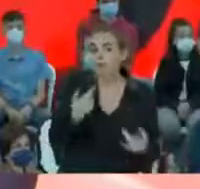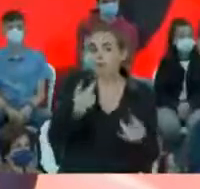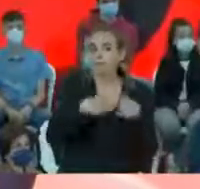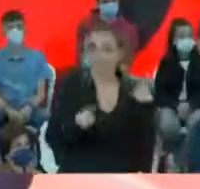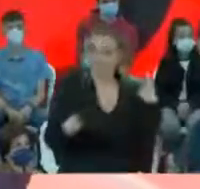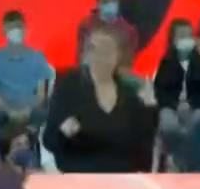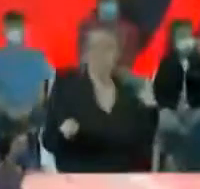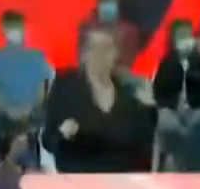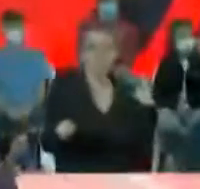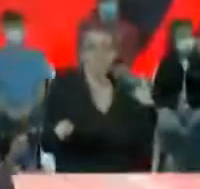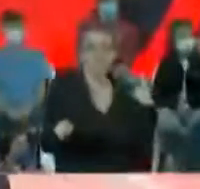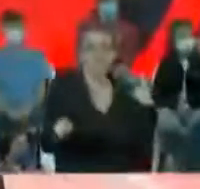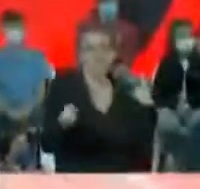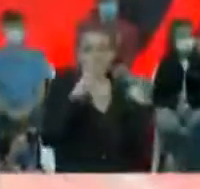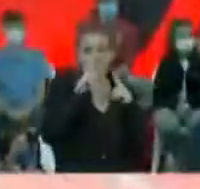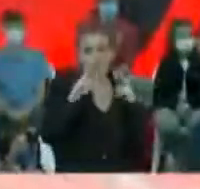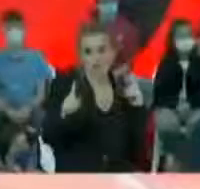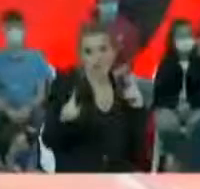octubre.